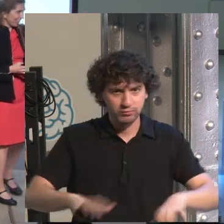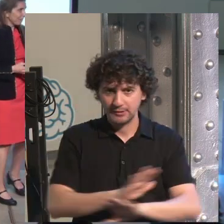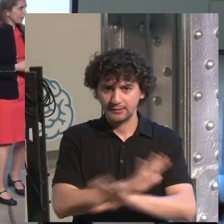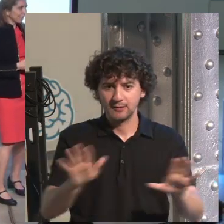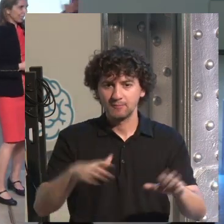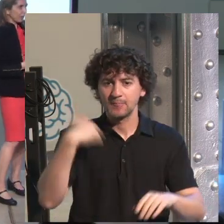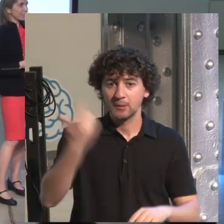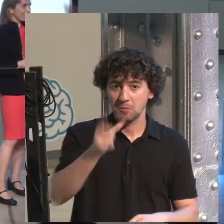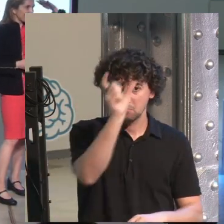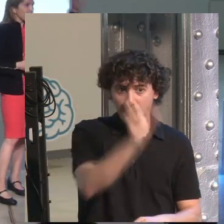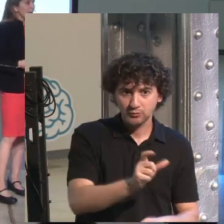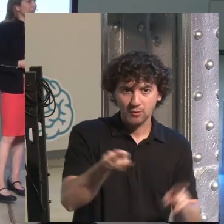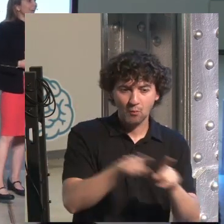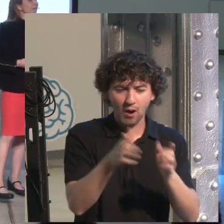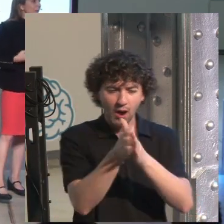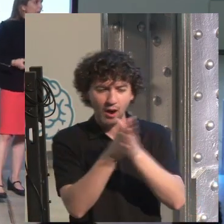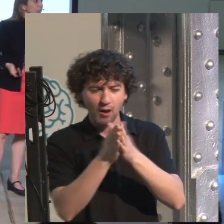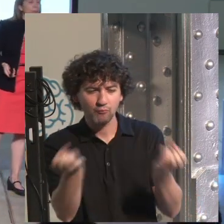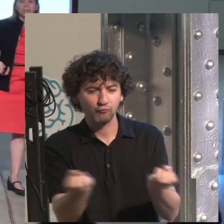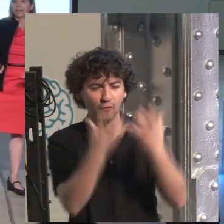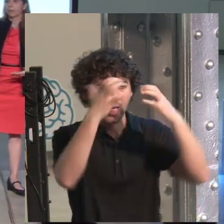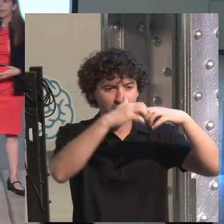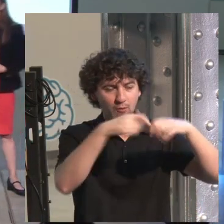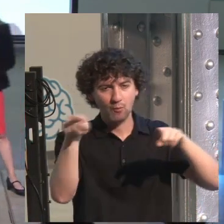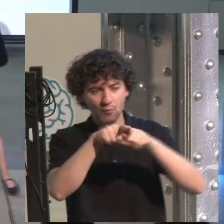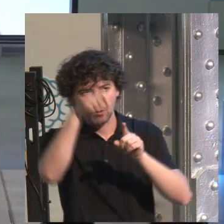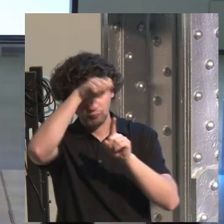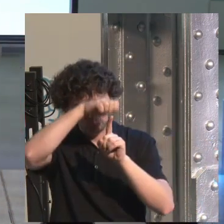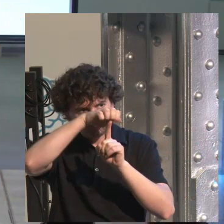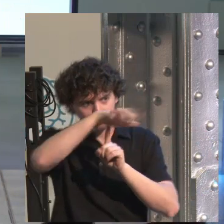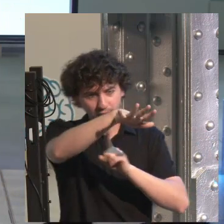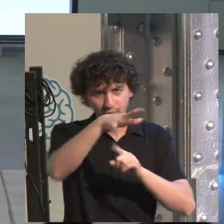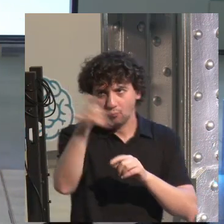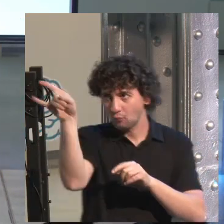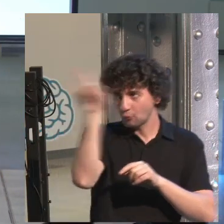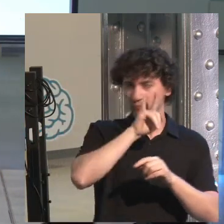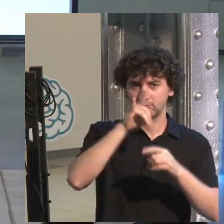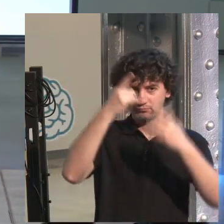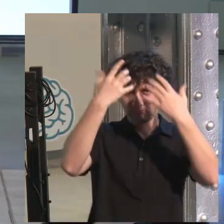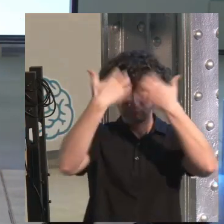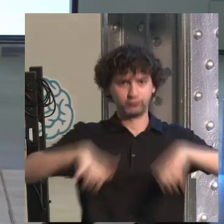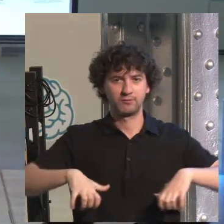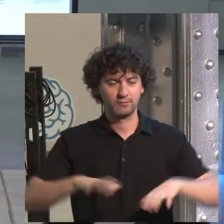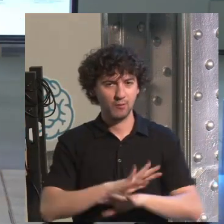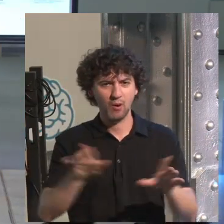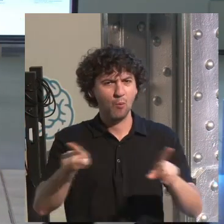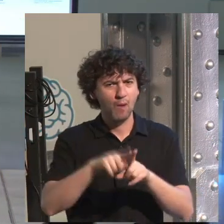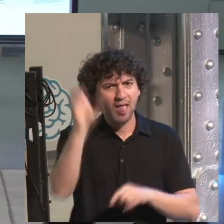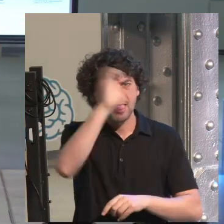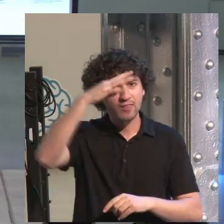estimulan el cerebro y entonces recibiría la información que estoy pensando. Y aunque parezca ciencia ficción, esto es algo que ya se